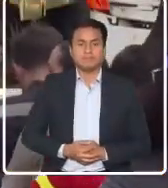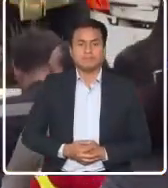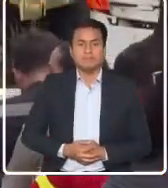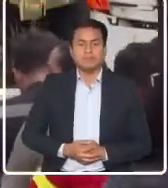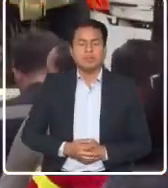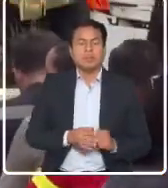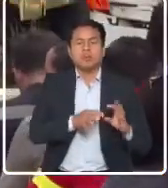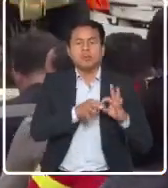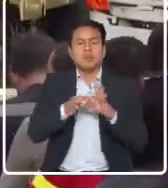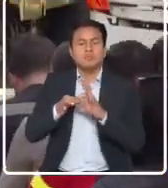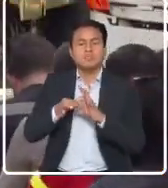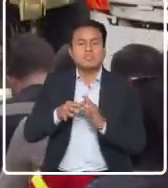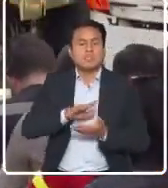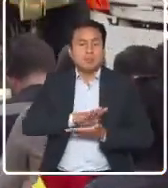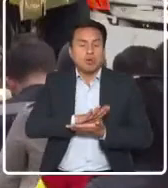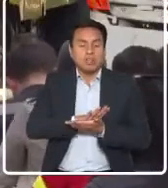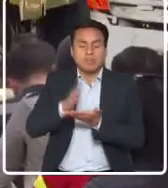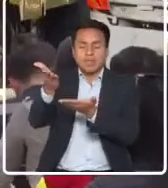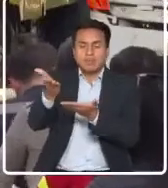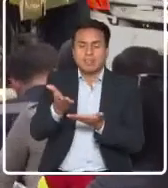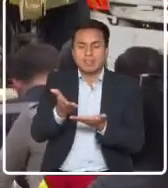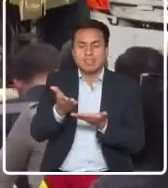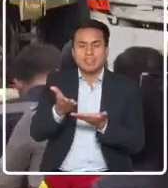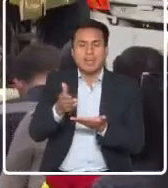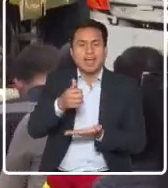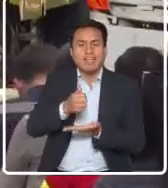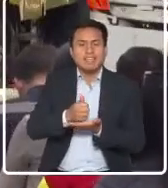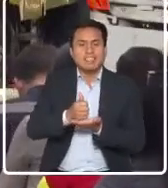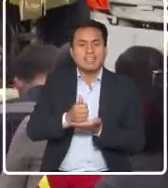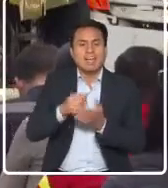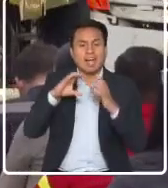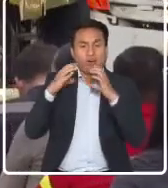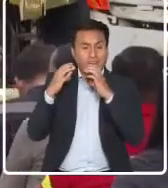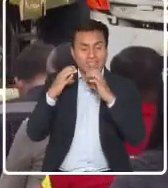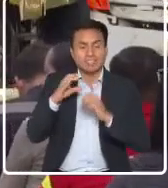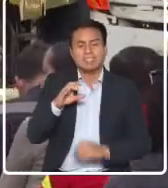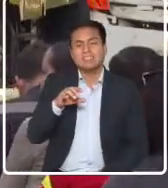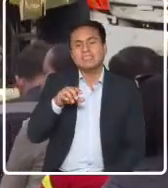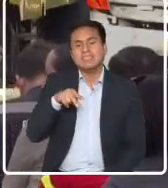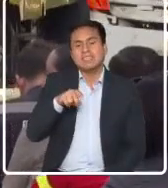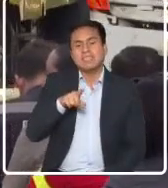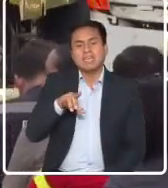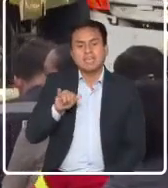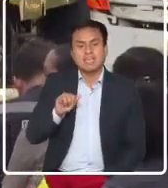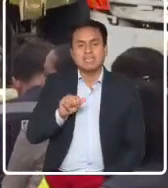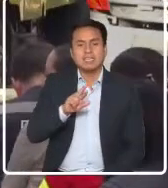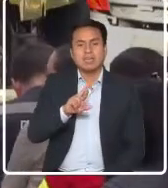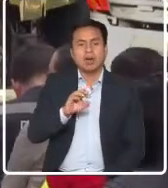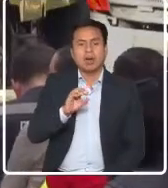Para continuar con la ceremonia, invitamos a pasar adelante a la alcaldesa de Cauquenes, Nery Rodríguez.